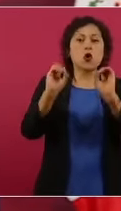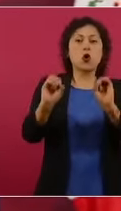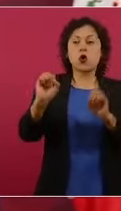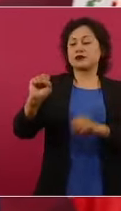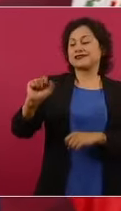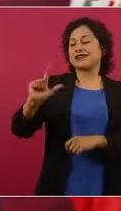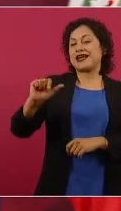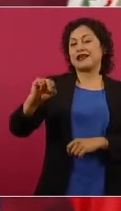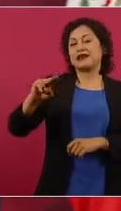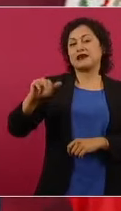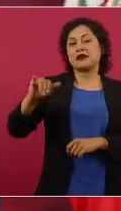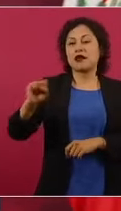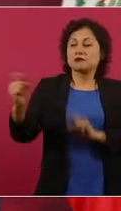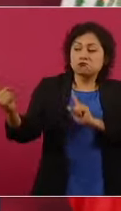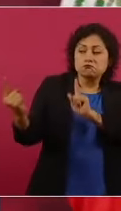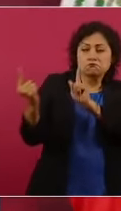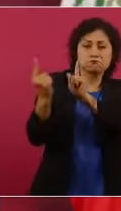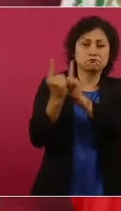¿sí?